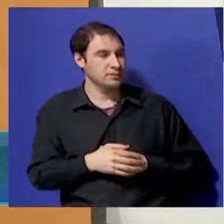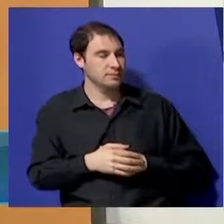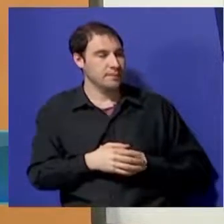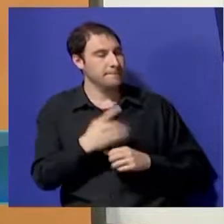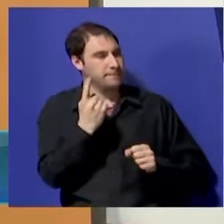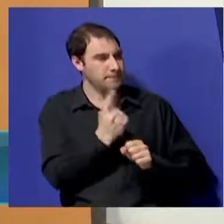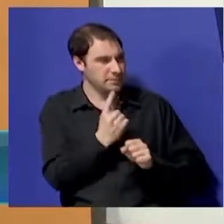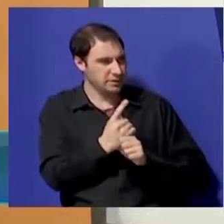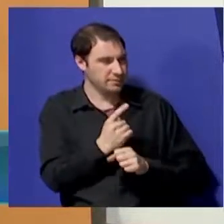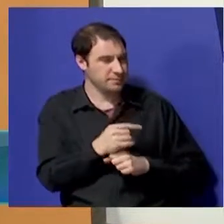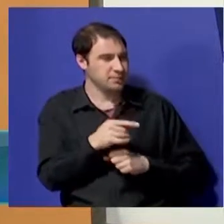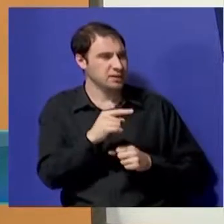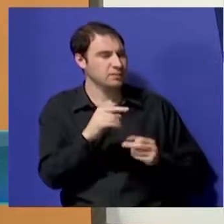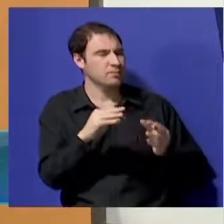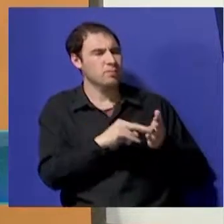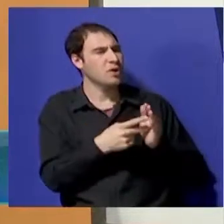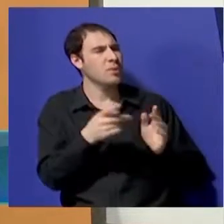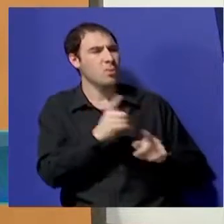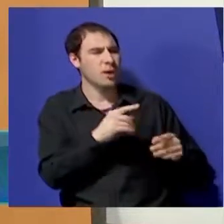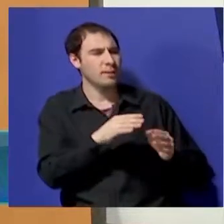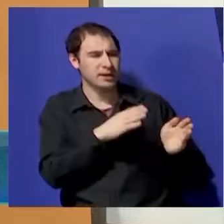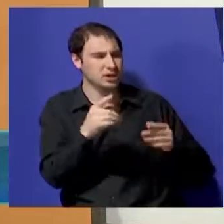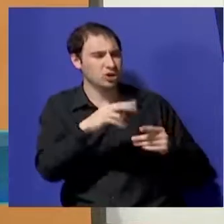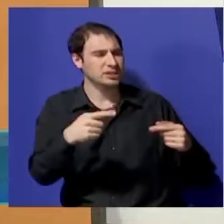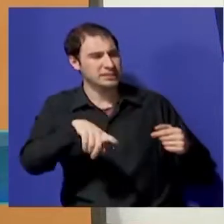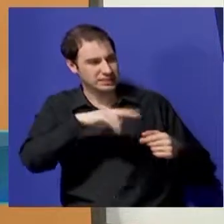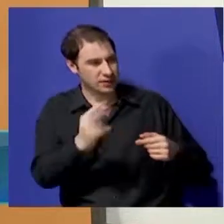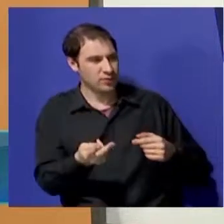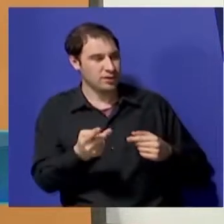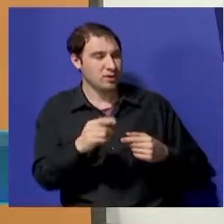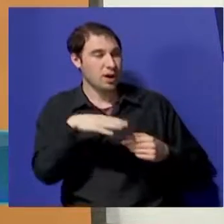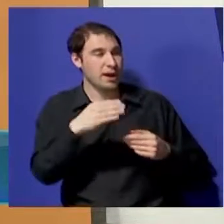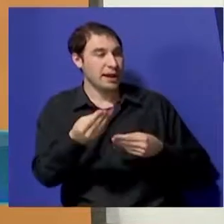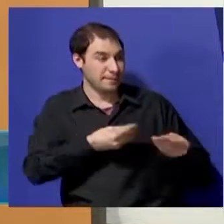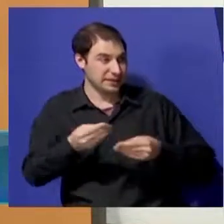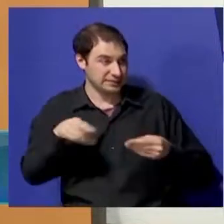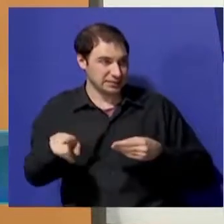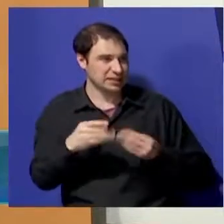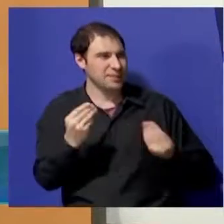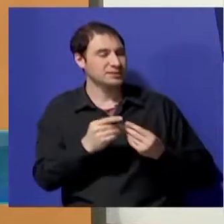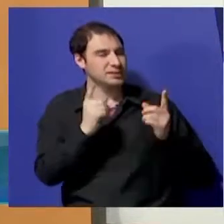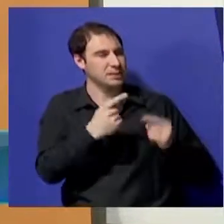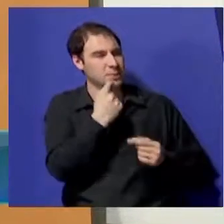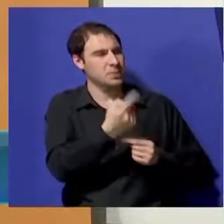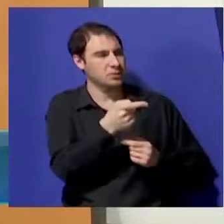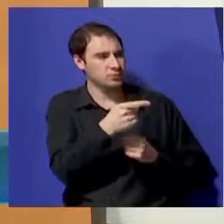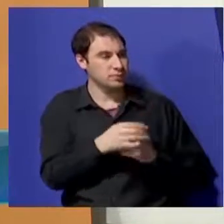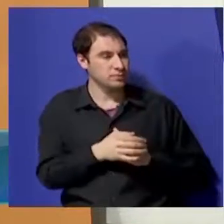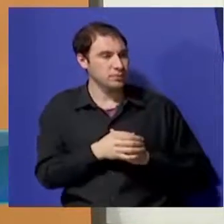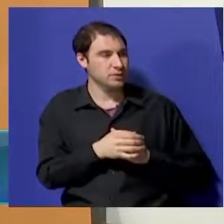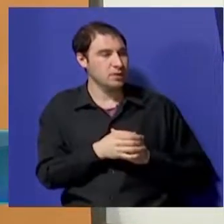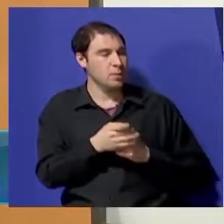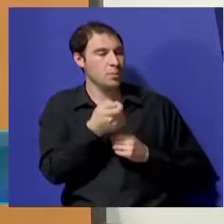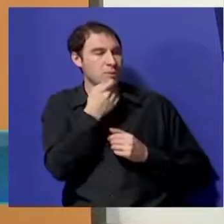primer lugar, bueno, ¿qué repercusión, qué análisis de este segundo hecho allí en la Barrick Gold? Y también le pregunto si